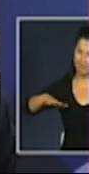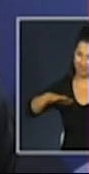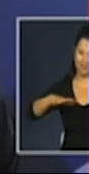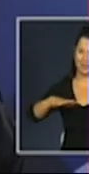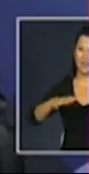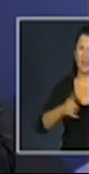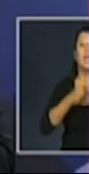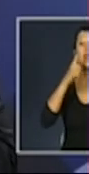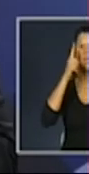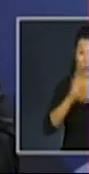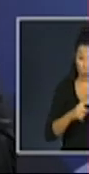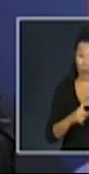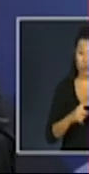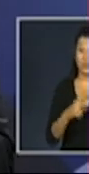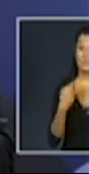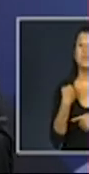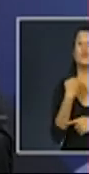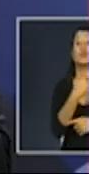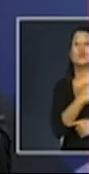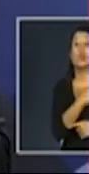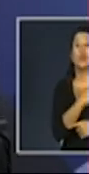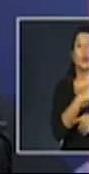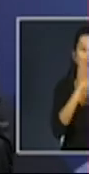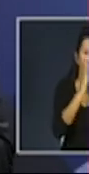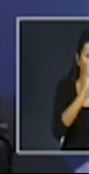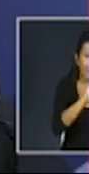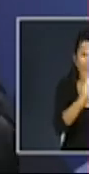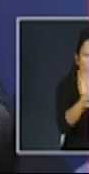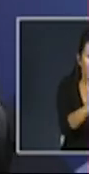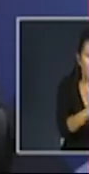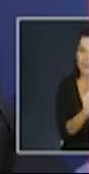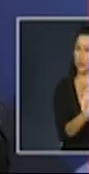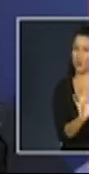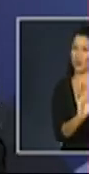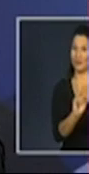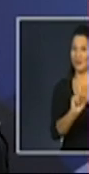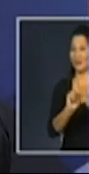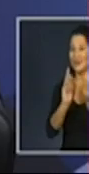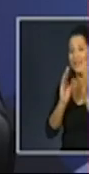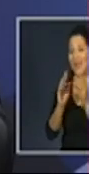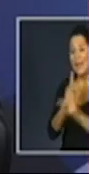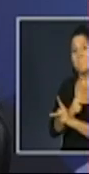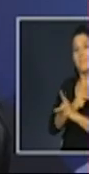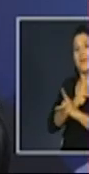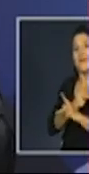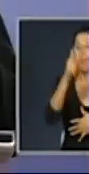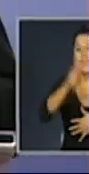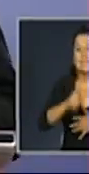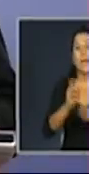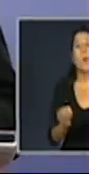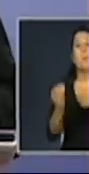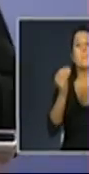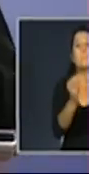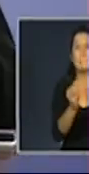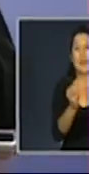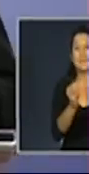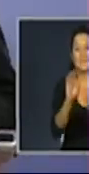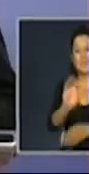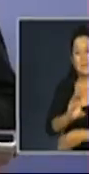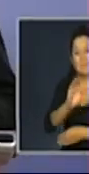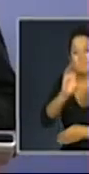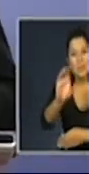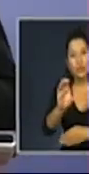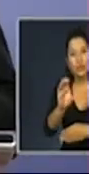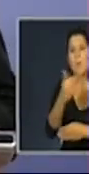años sea el formato audiovisual en redes sociales y no necesariamente la televisión. En este momento todavía lo es en Estados Unidos, lo es en